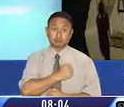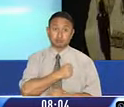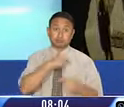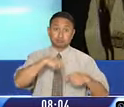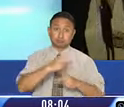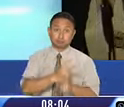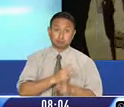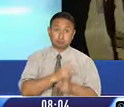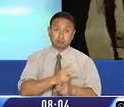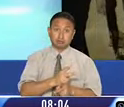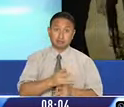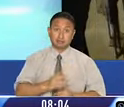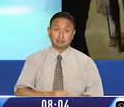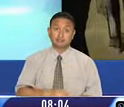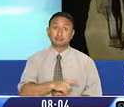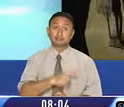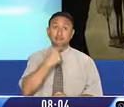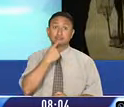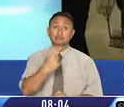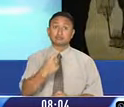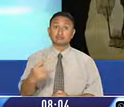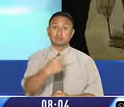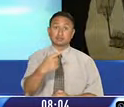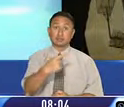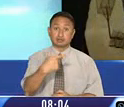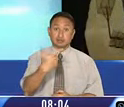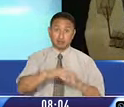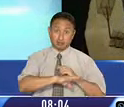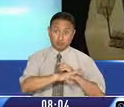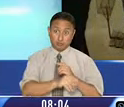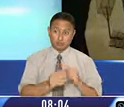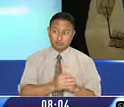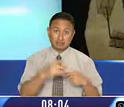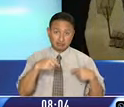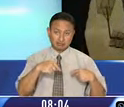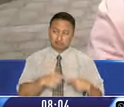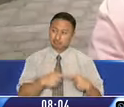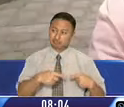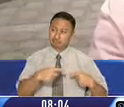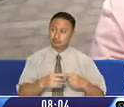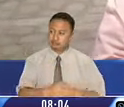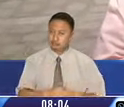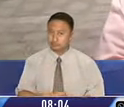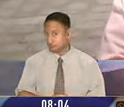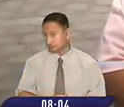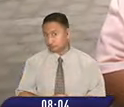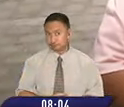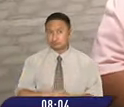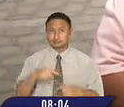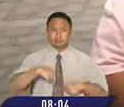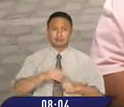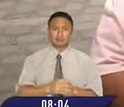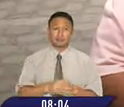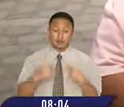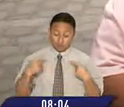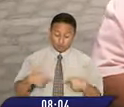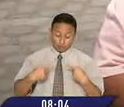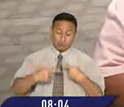protegerse, pues dicen que este tipo de delitos se han vuelto el pan de cada día. Vemos a diario el asalto aquí en nuestro